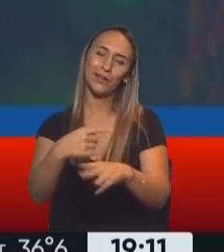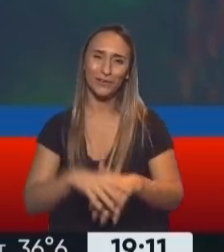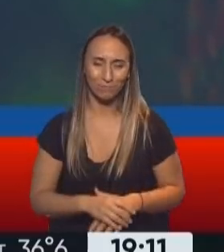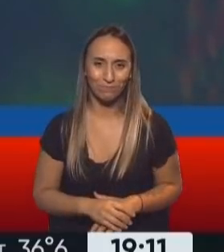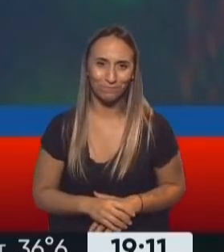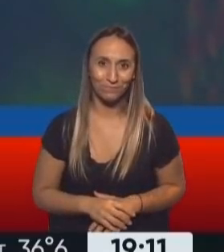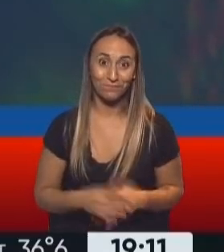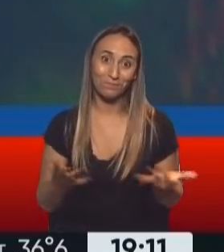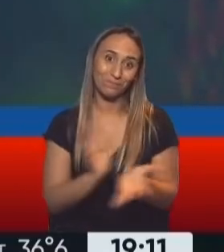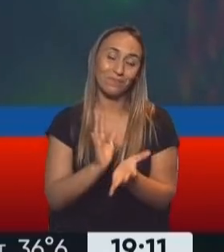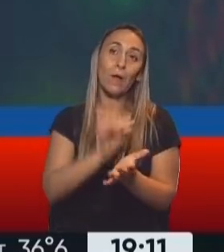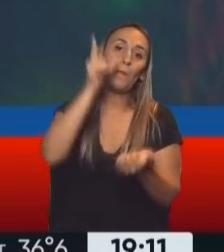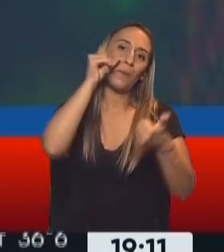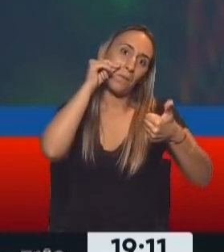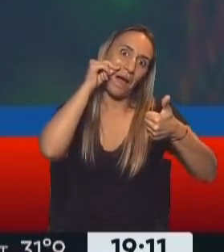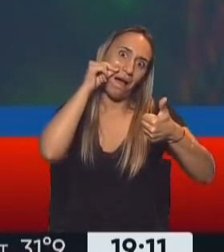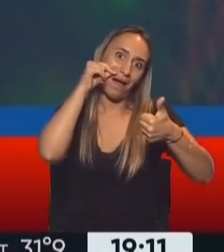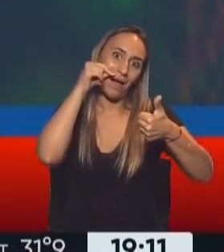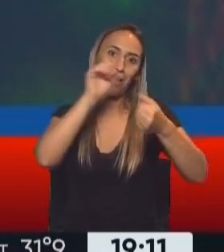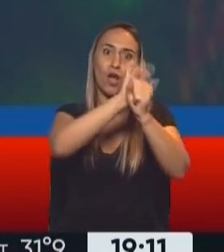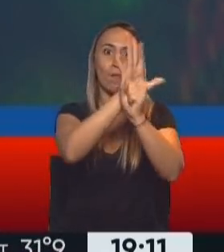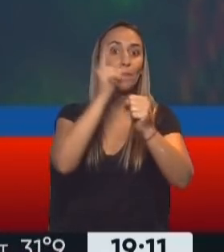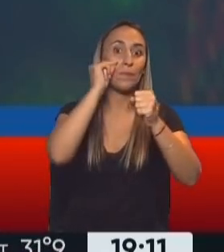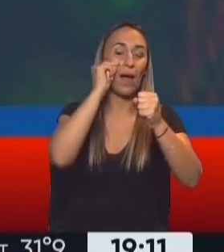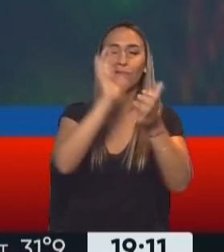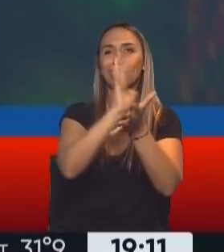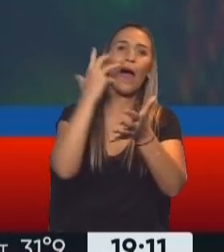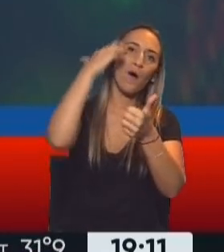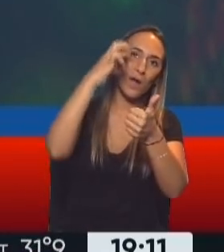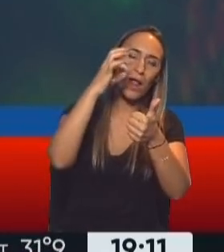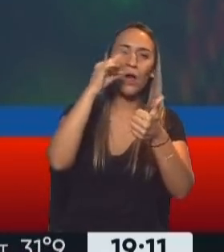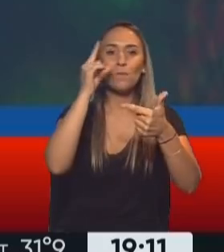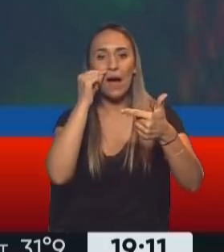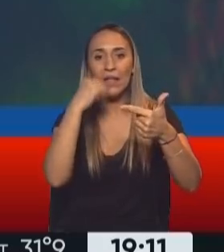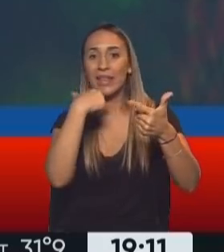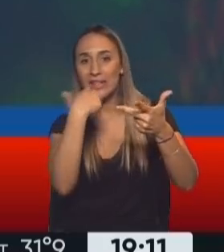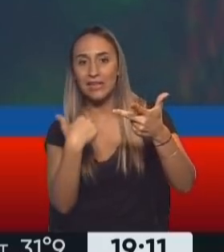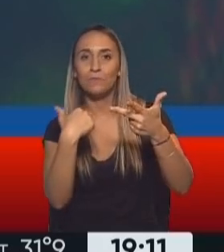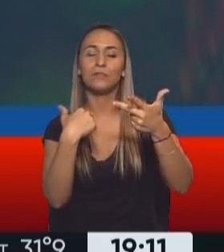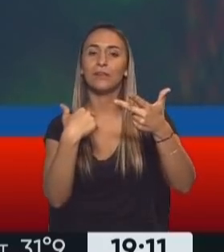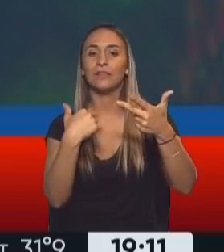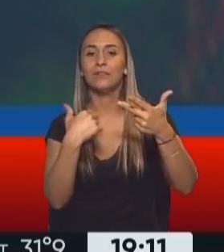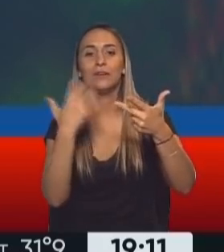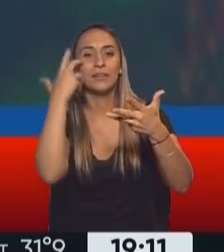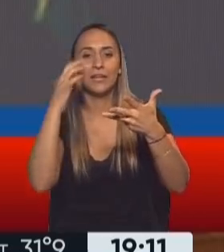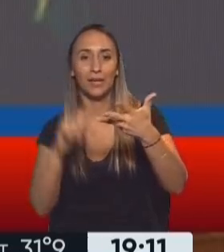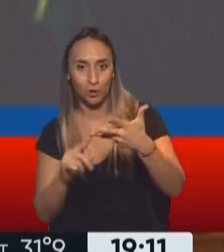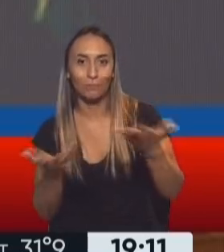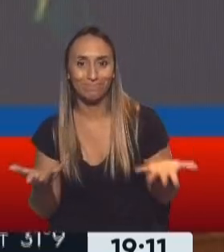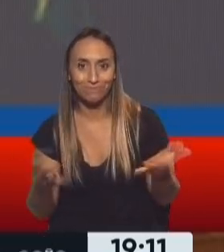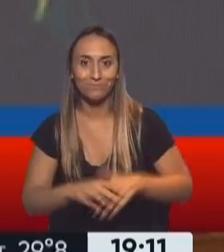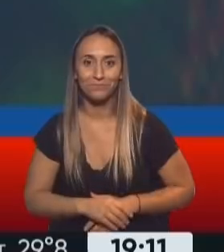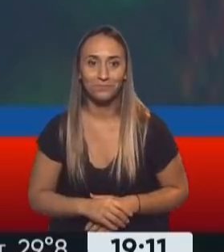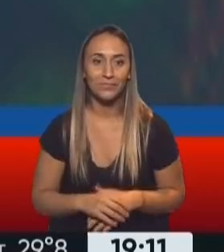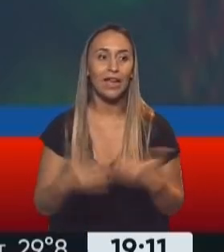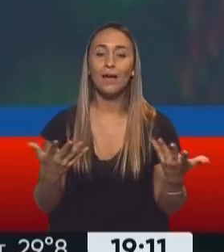sea, el padre, el abuelo, el padre, el hijo, el nietito. ¿Y es para preocuparse